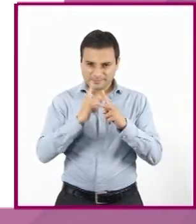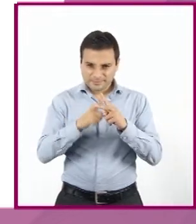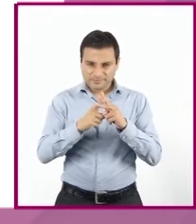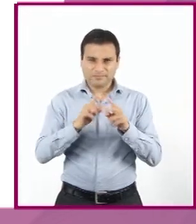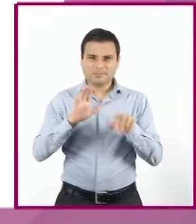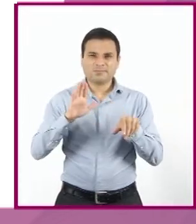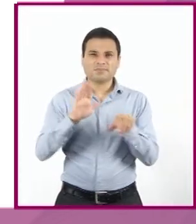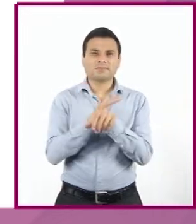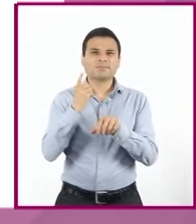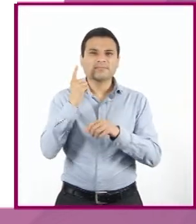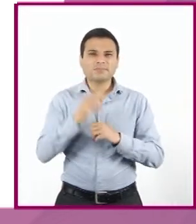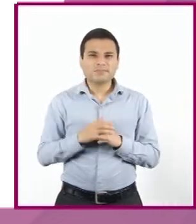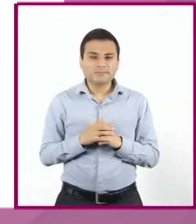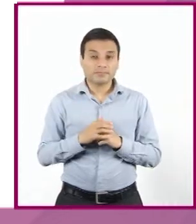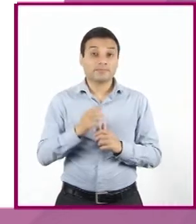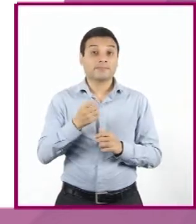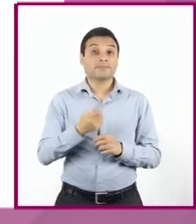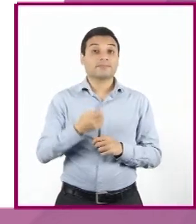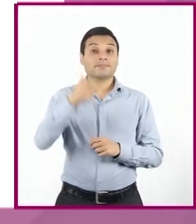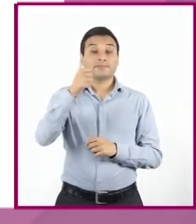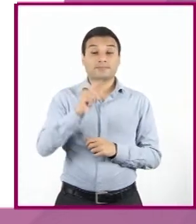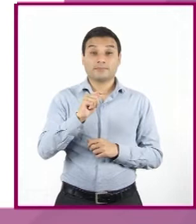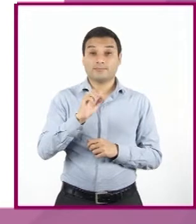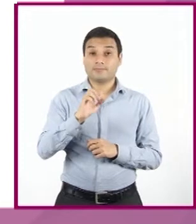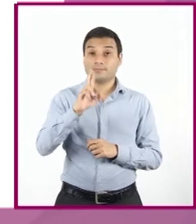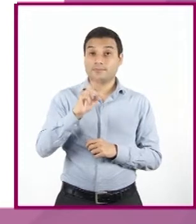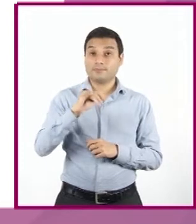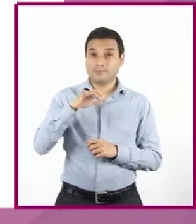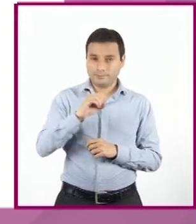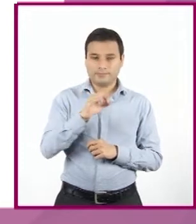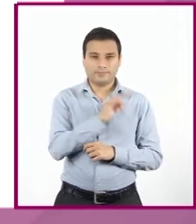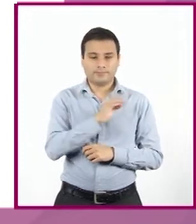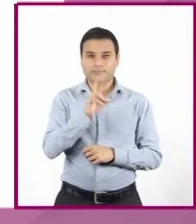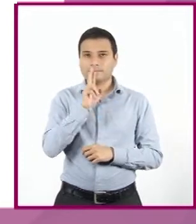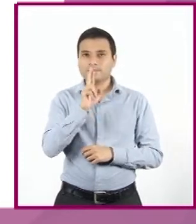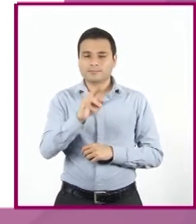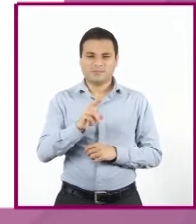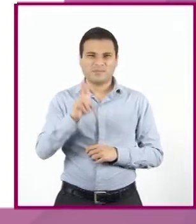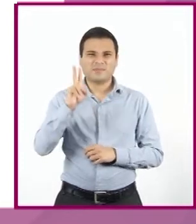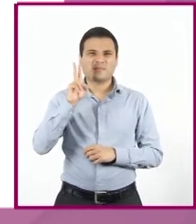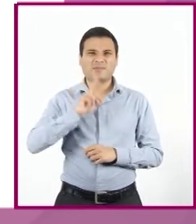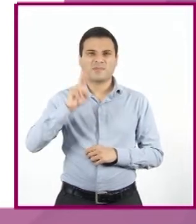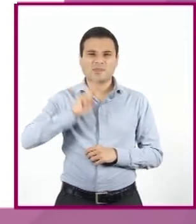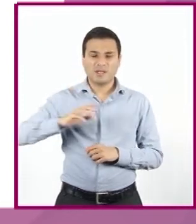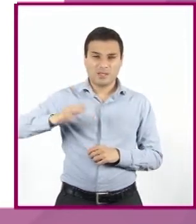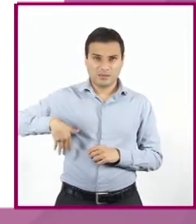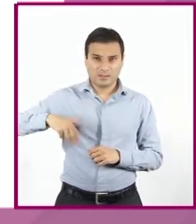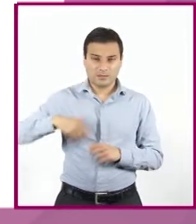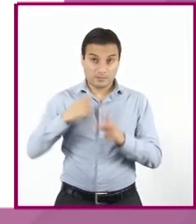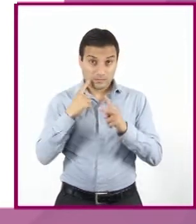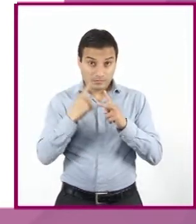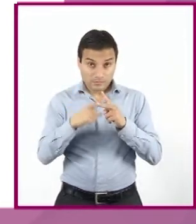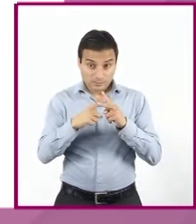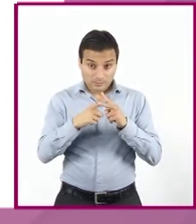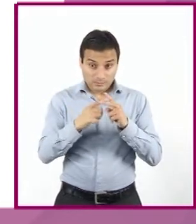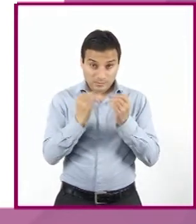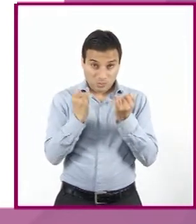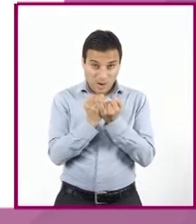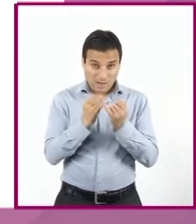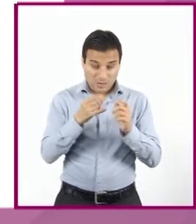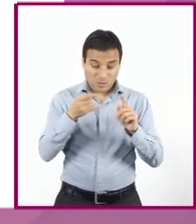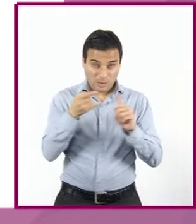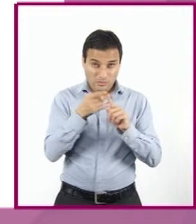para obtener el primer término. Ahora verifiquemos si las operaciones anteriores permiten obtener los cuadrados